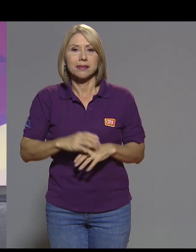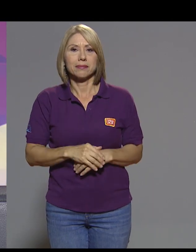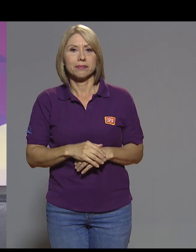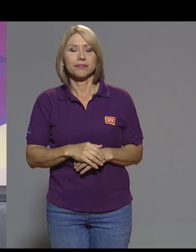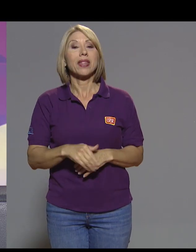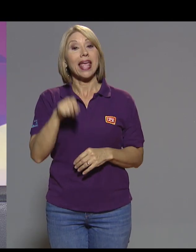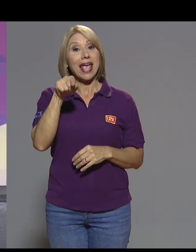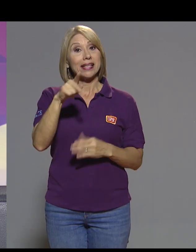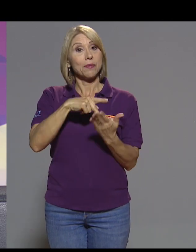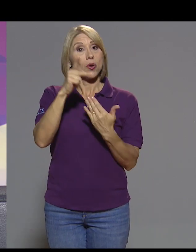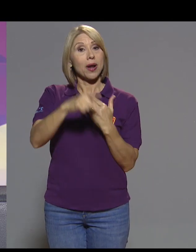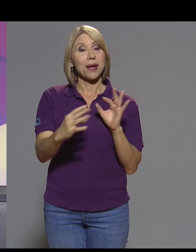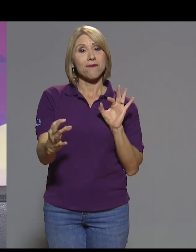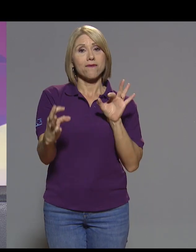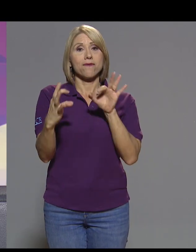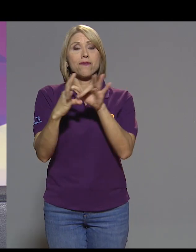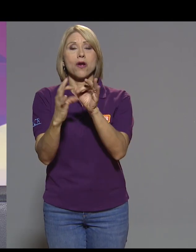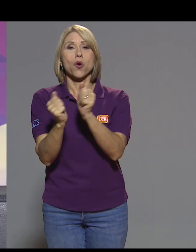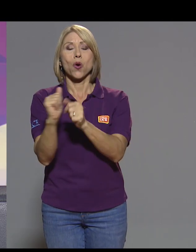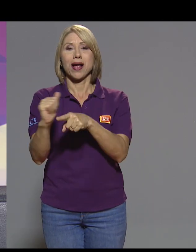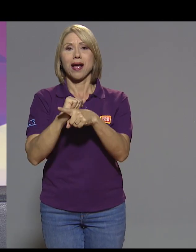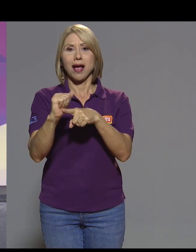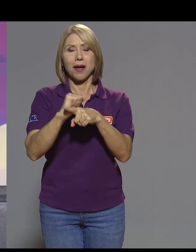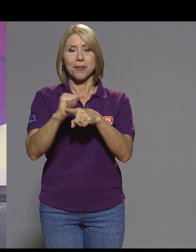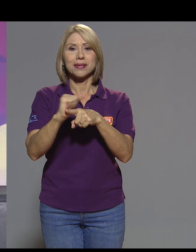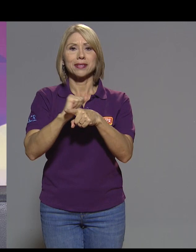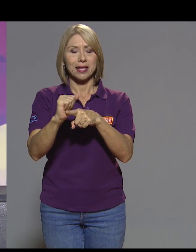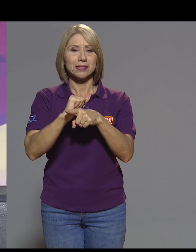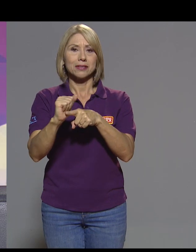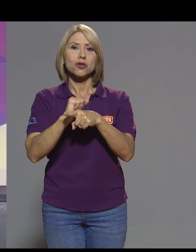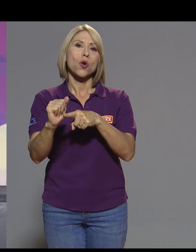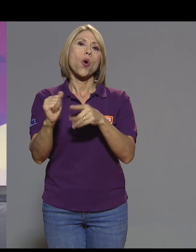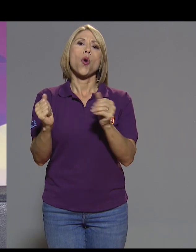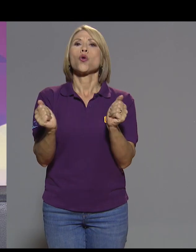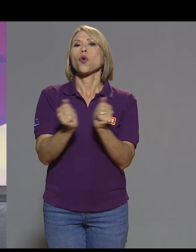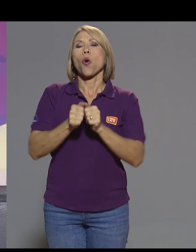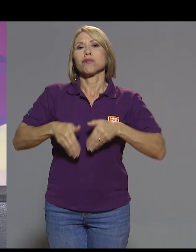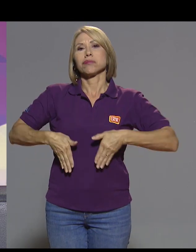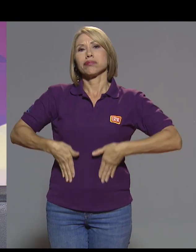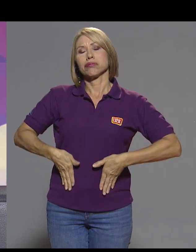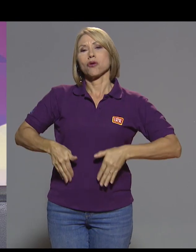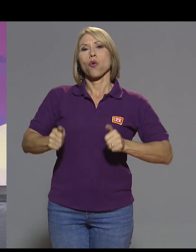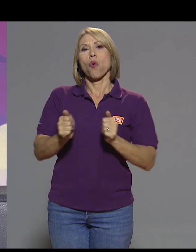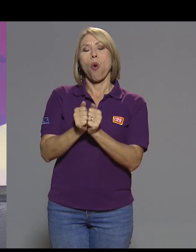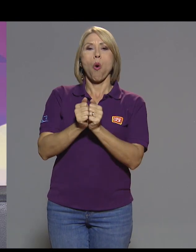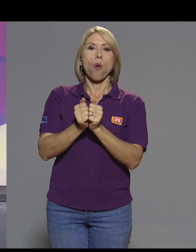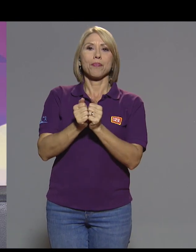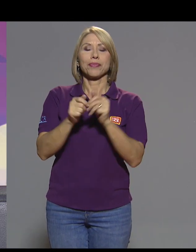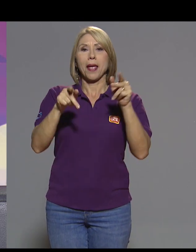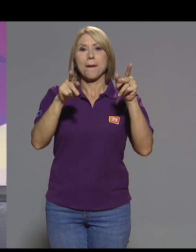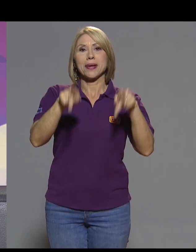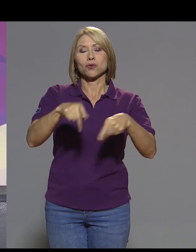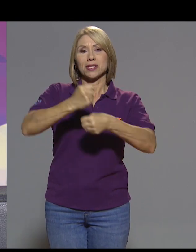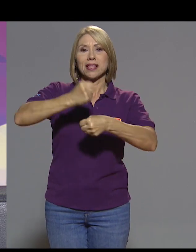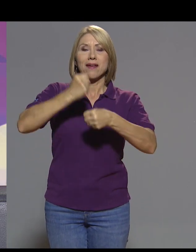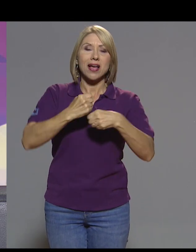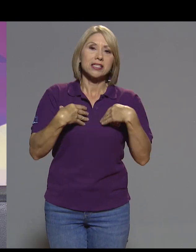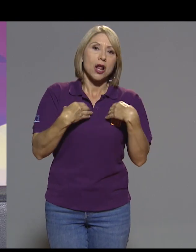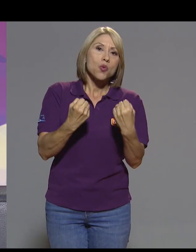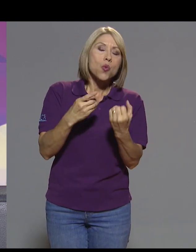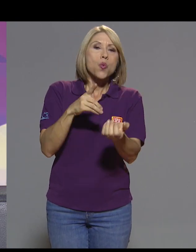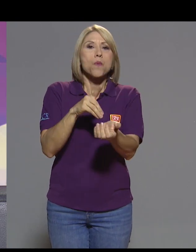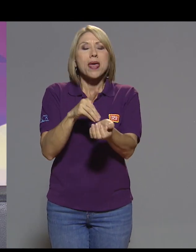está relacionado mucho en la capacitación a lo que son entrenadores a lo que son bueno personal de salud